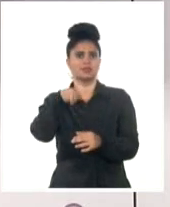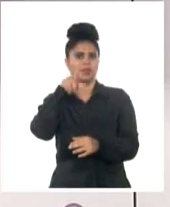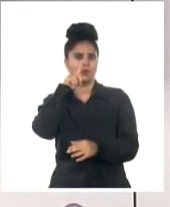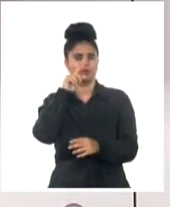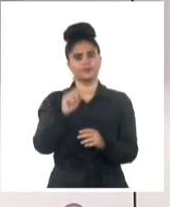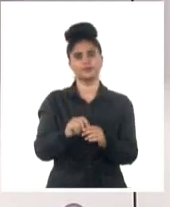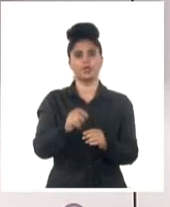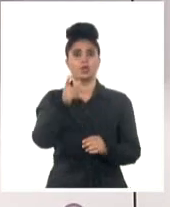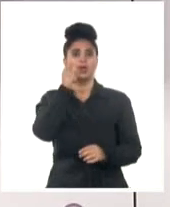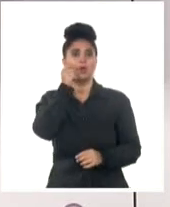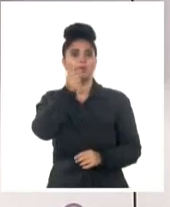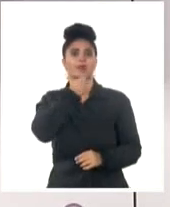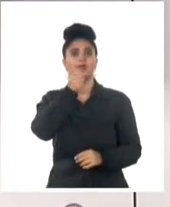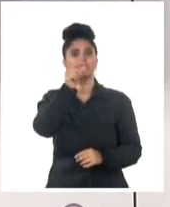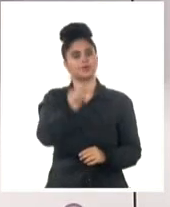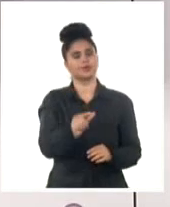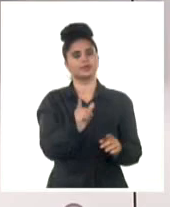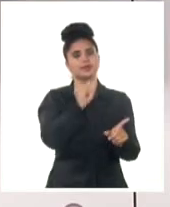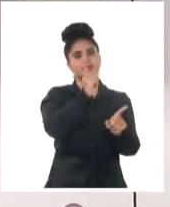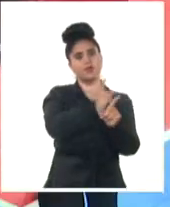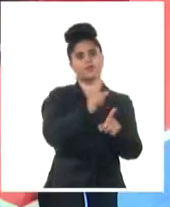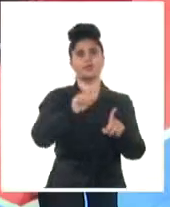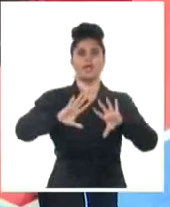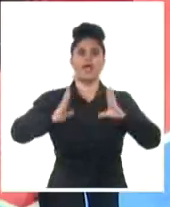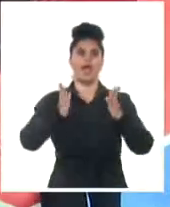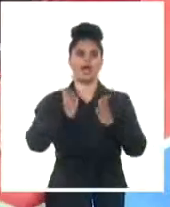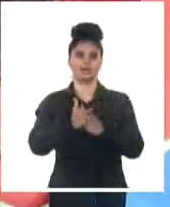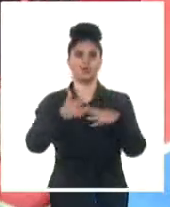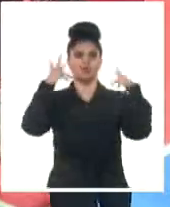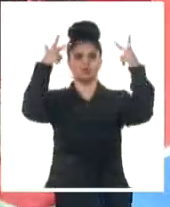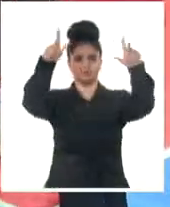Carlos Alberto González entrevistó a los atletas.